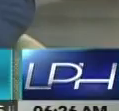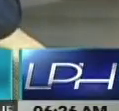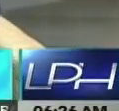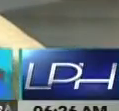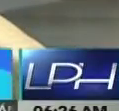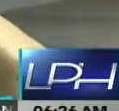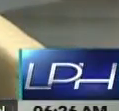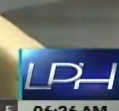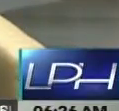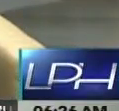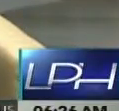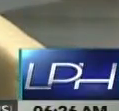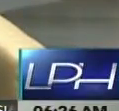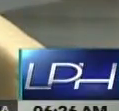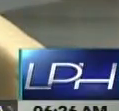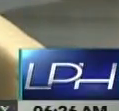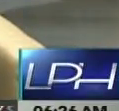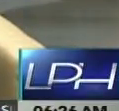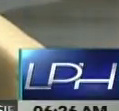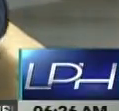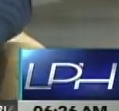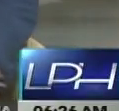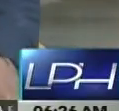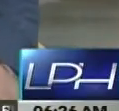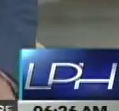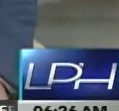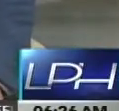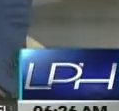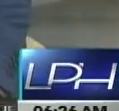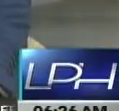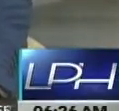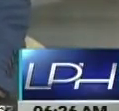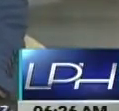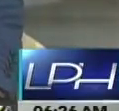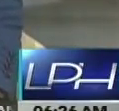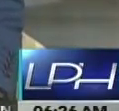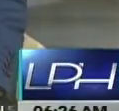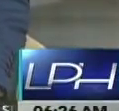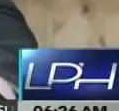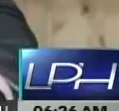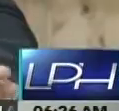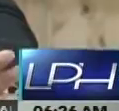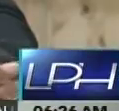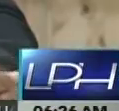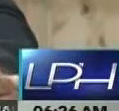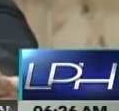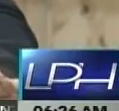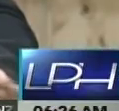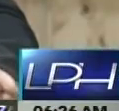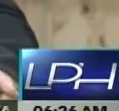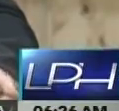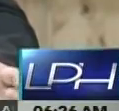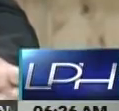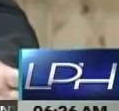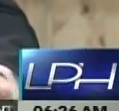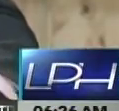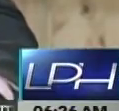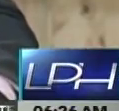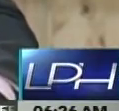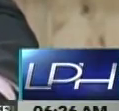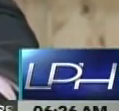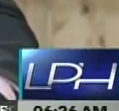presidente a un contexto de guerra económica que ha impuesto un sector de la derecha. Es correcto. Mira, yo quiero decirte primero como